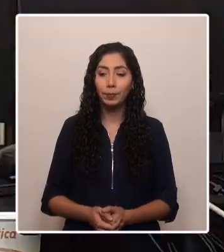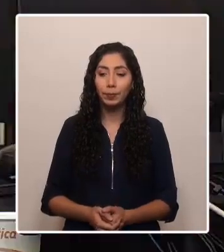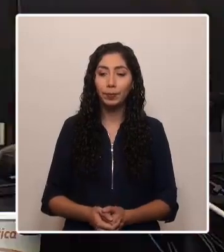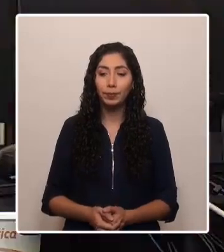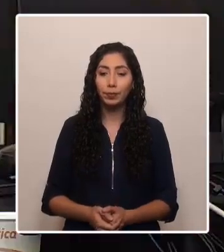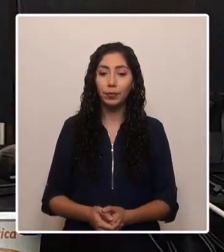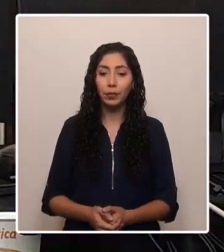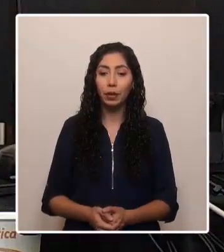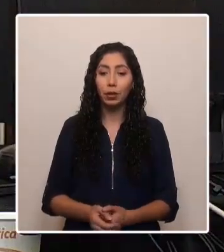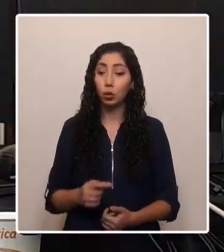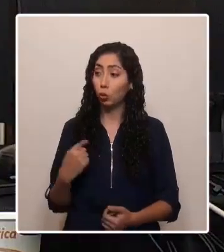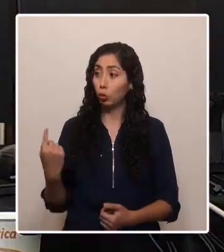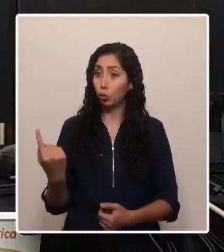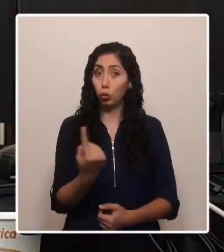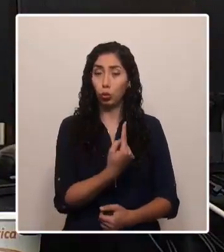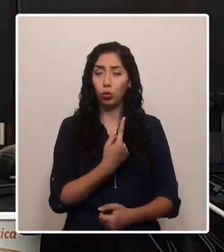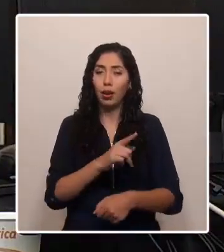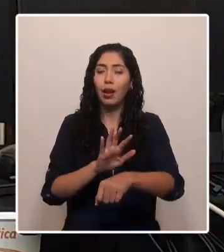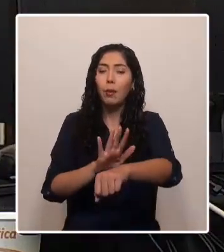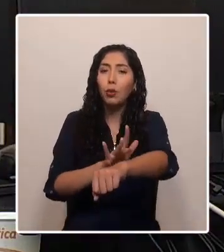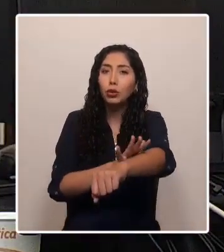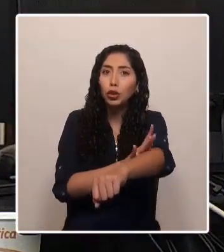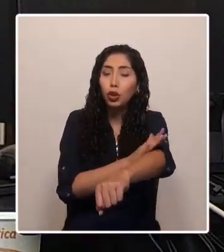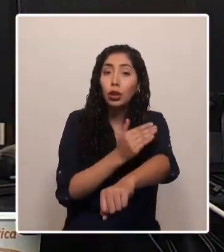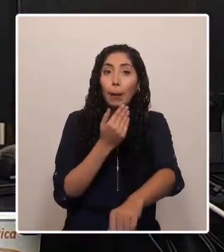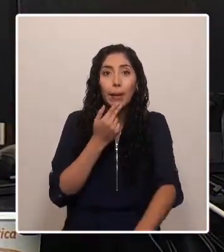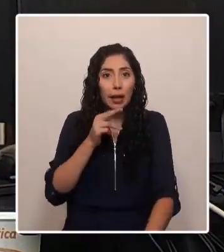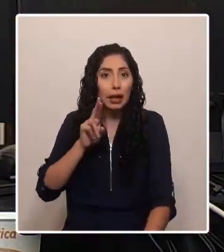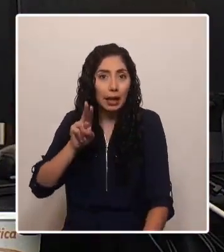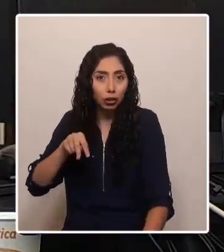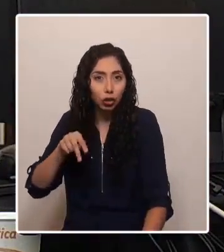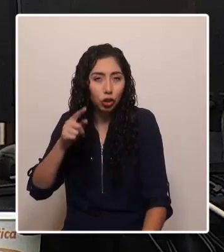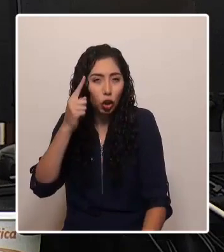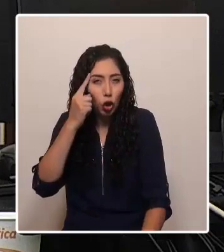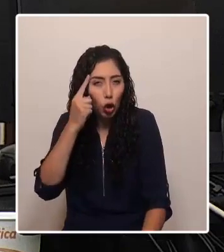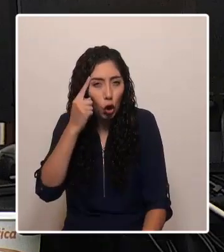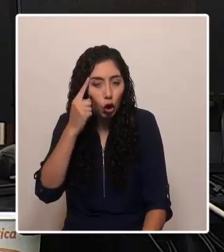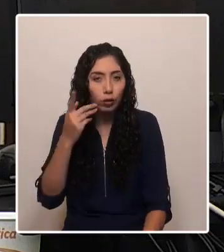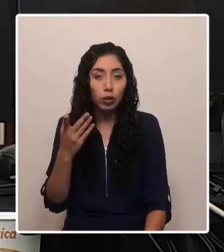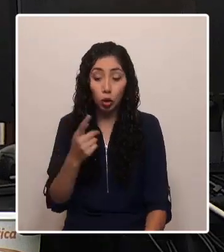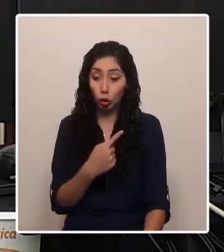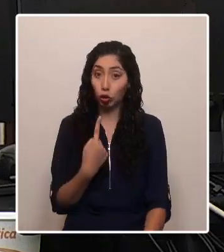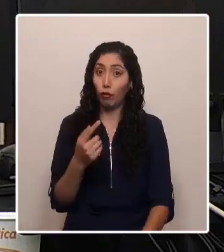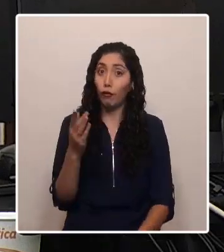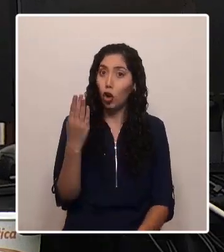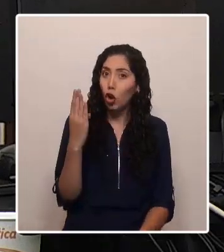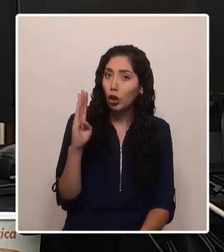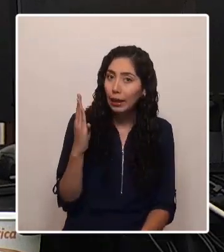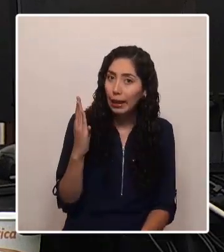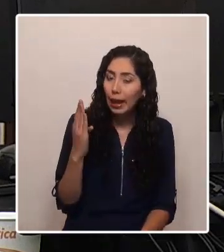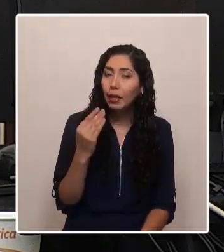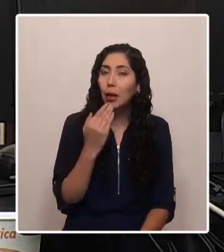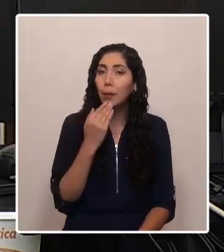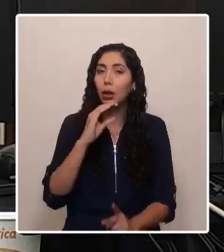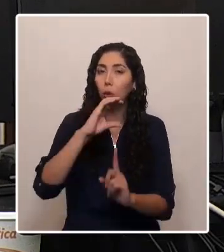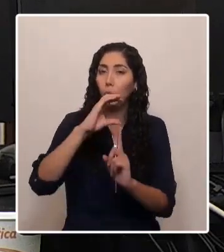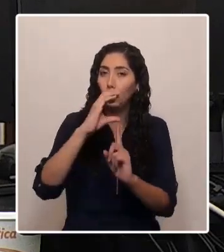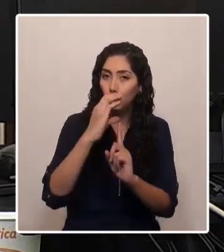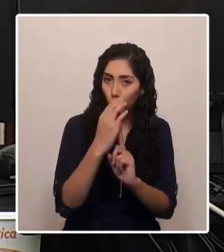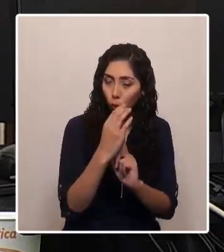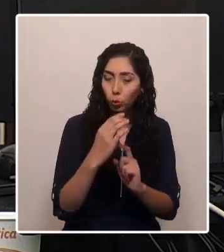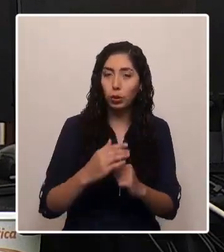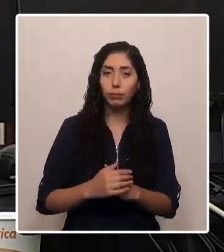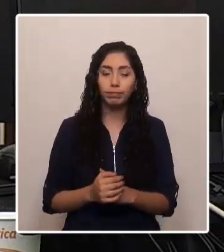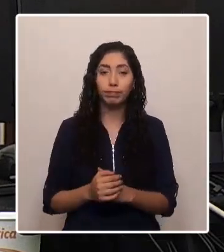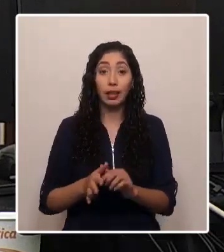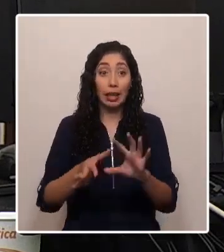Somos emoción y somos razón. Somos biología y somos cultura, gracias a las